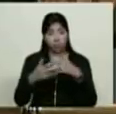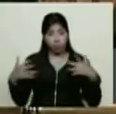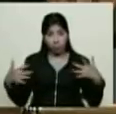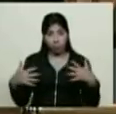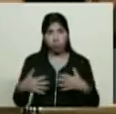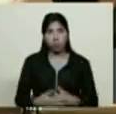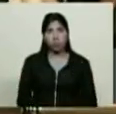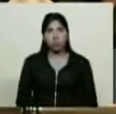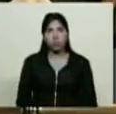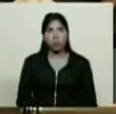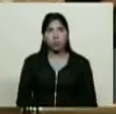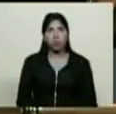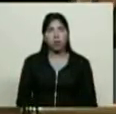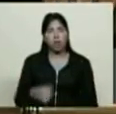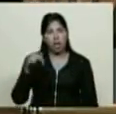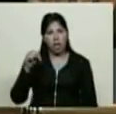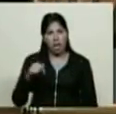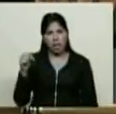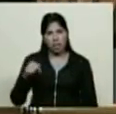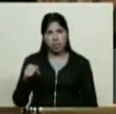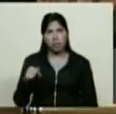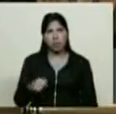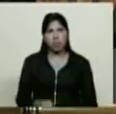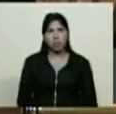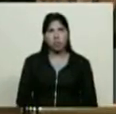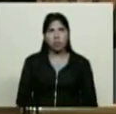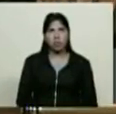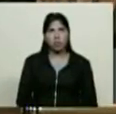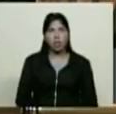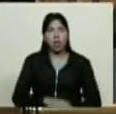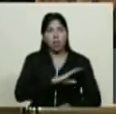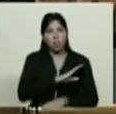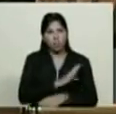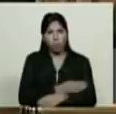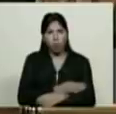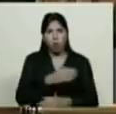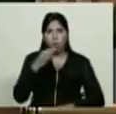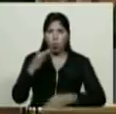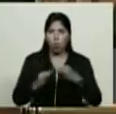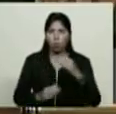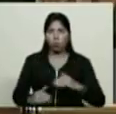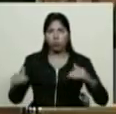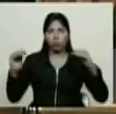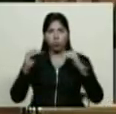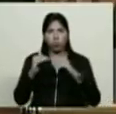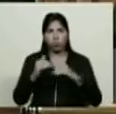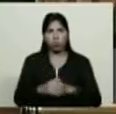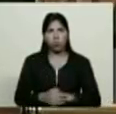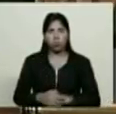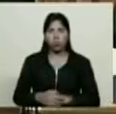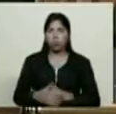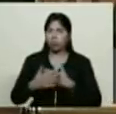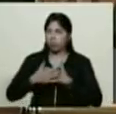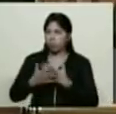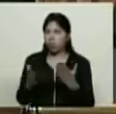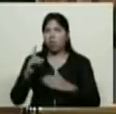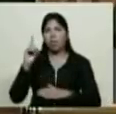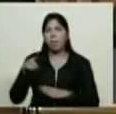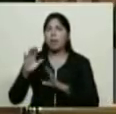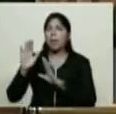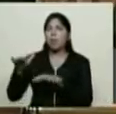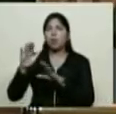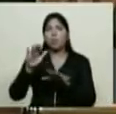Judicial de la República Bolivariana de Venezuela desea expresar su solidaridad a los demás poderes públicos